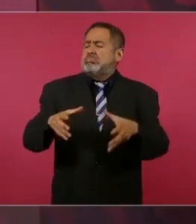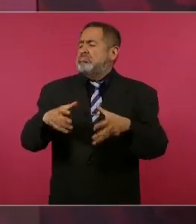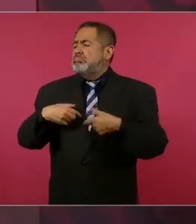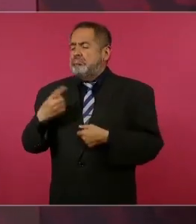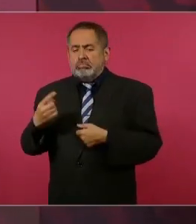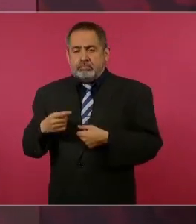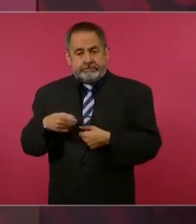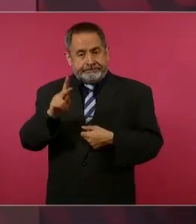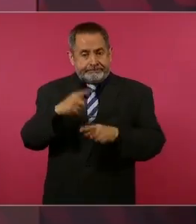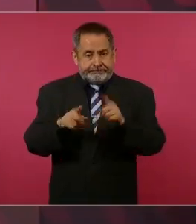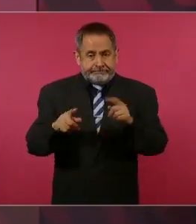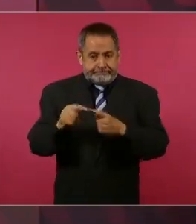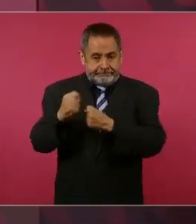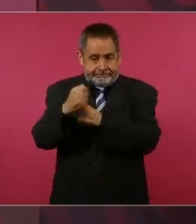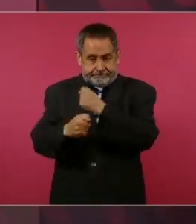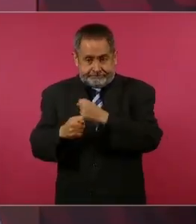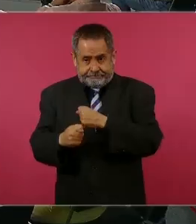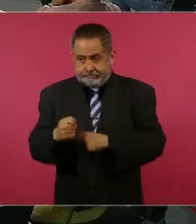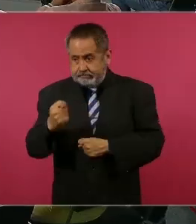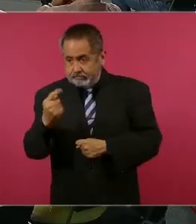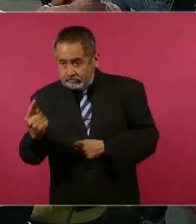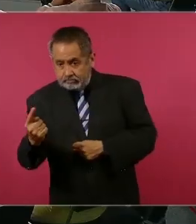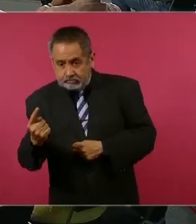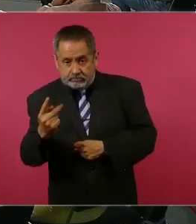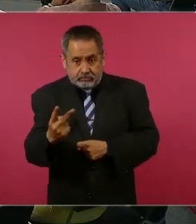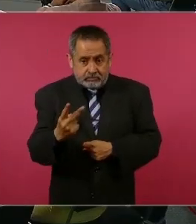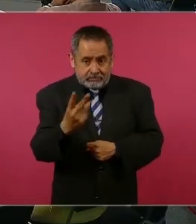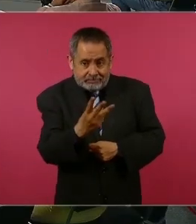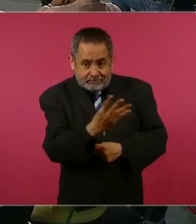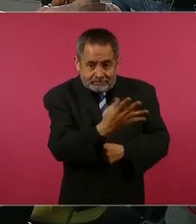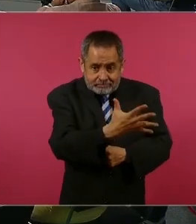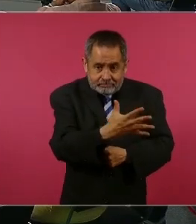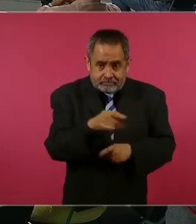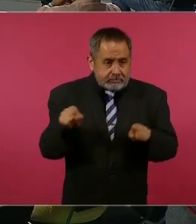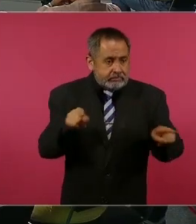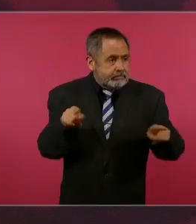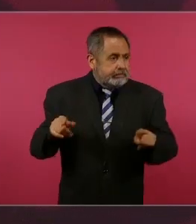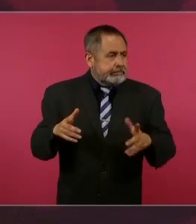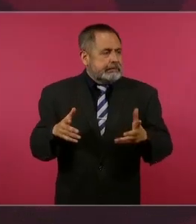Pero si hay dos, tres, cuatro, cinco tiendas,